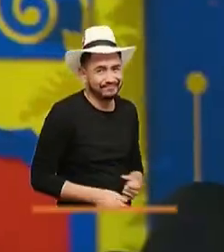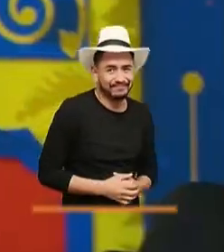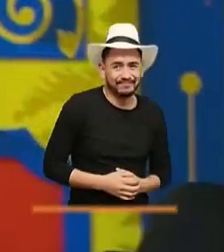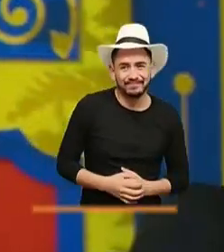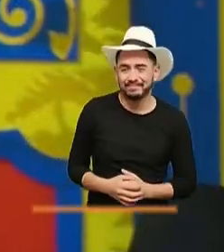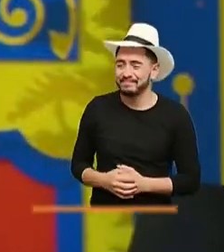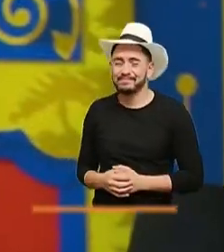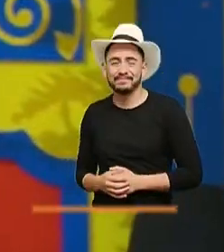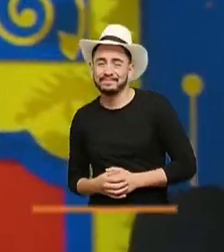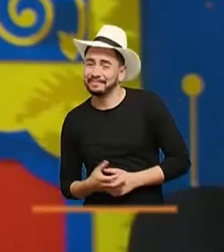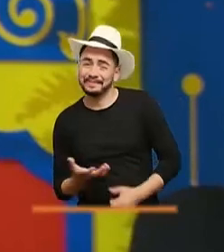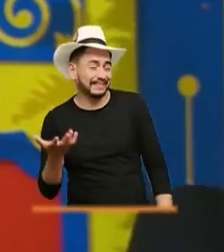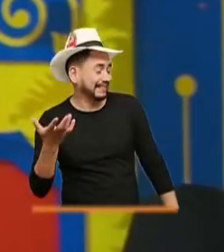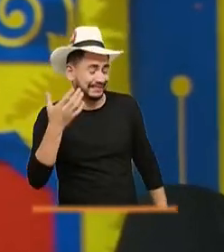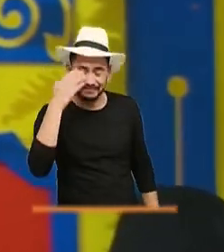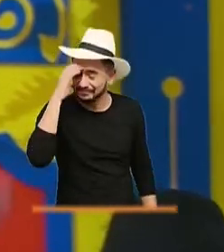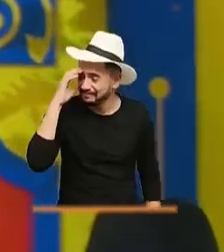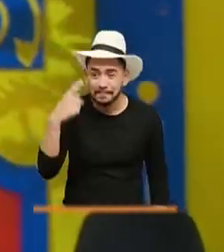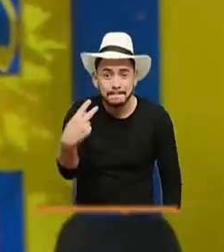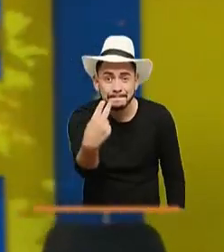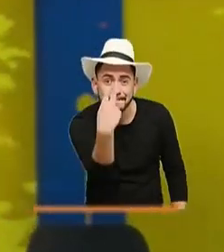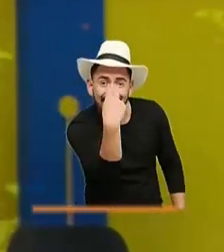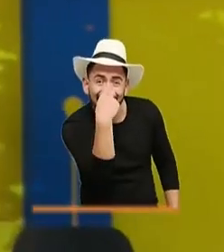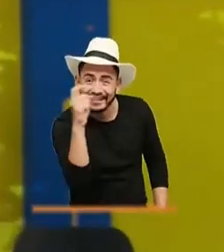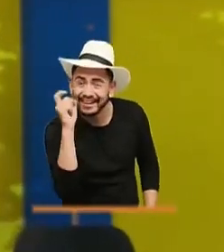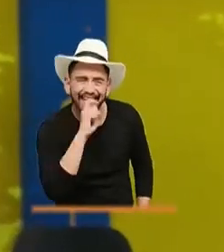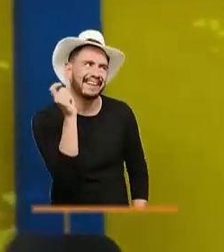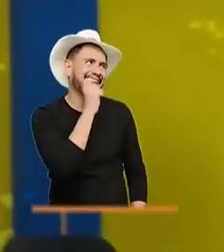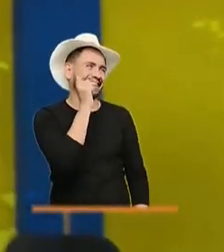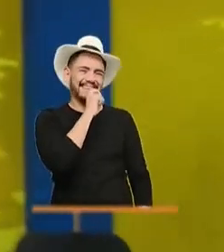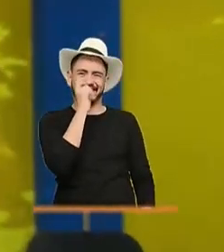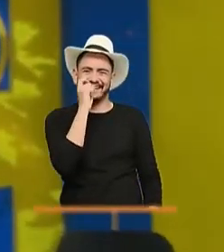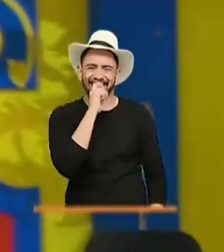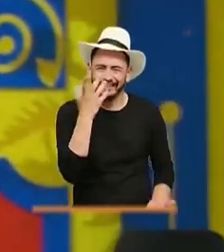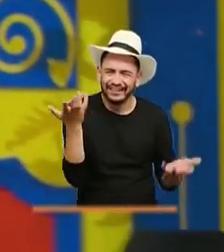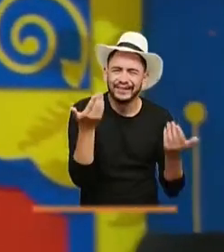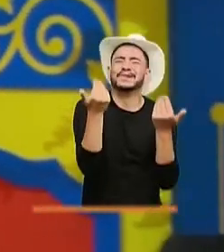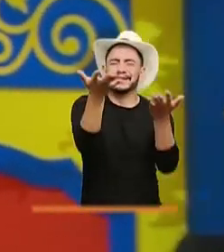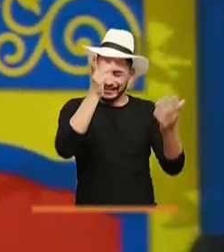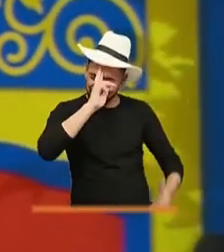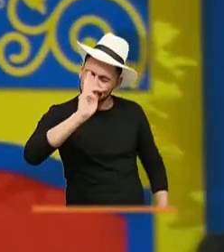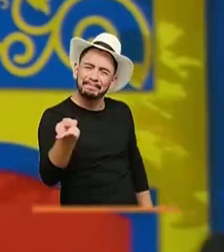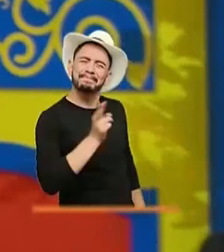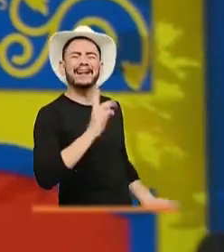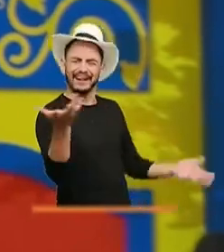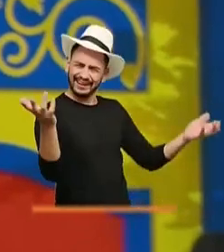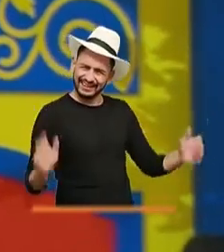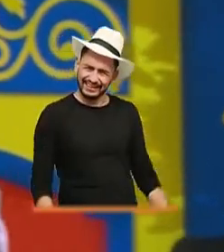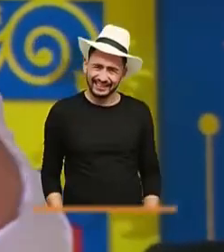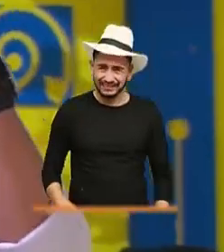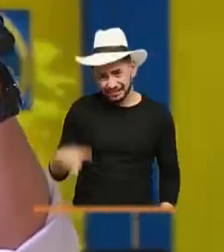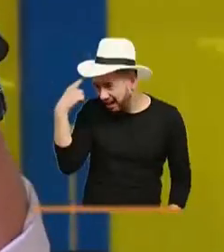Más no se fije en mi cara, Aldo no sea infeliz. ¿O es que no sabe que